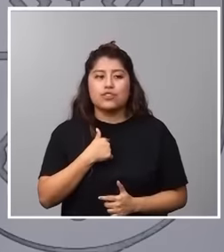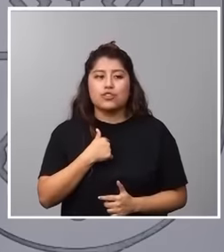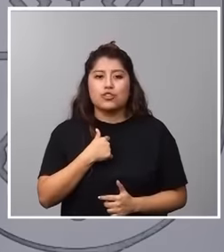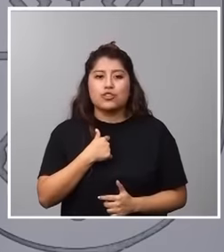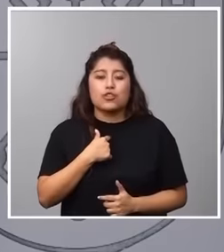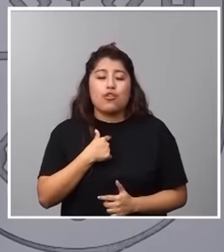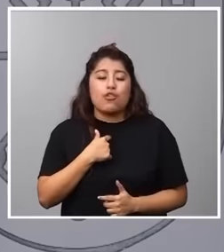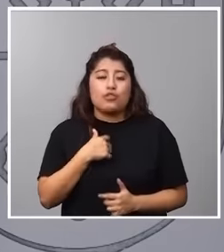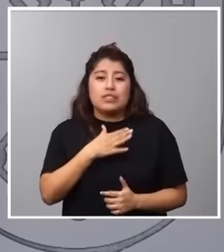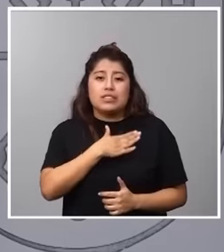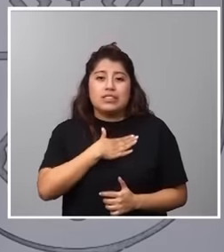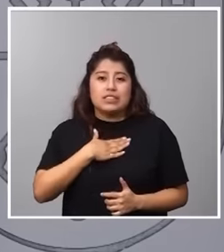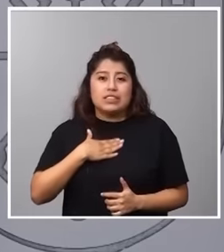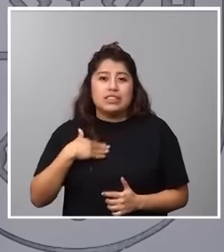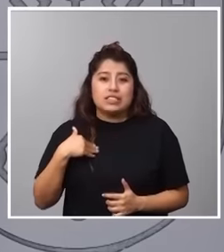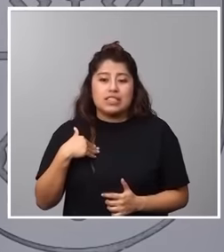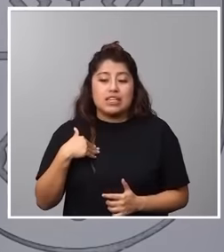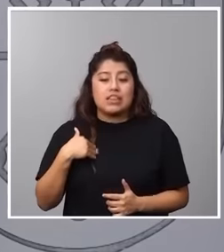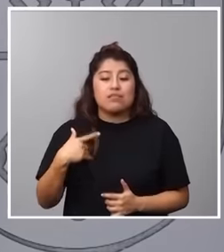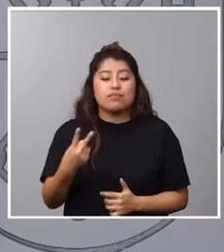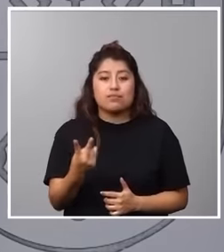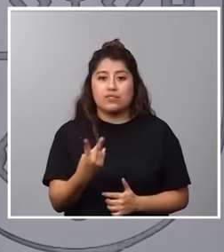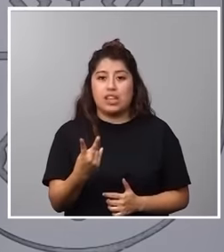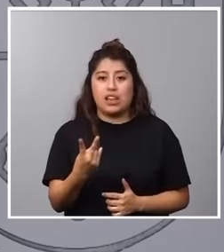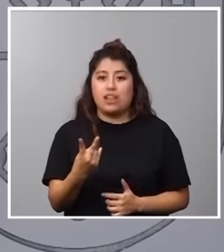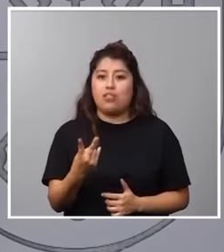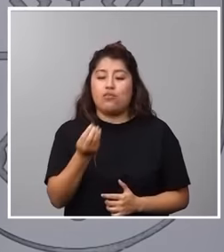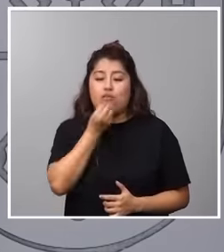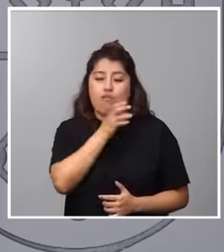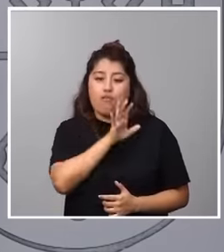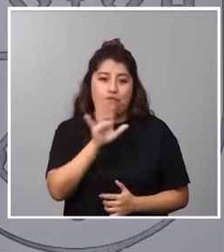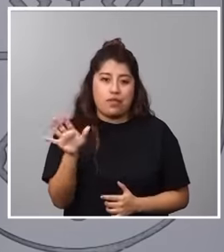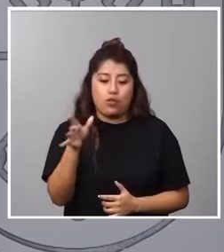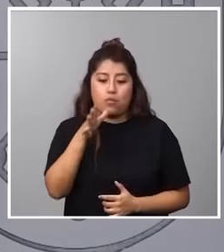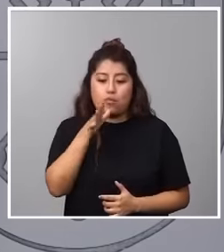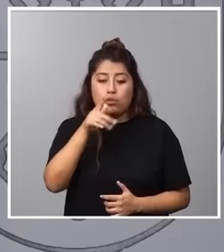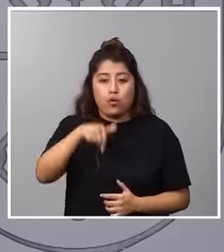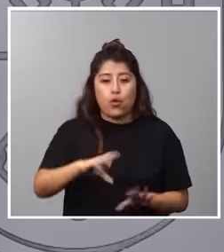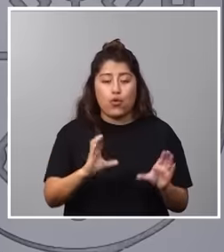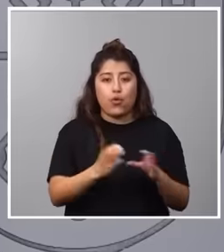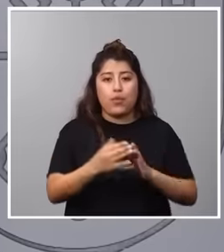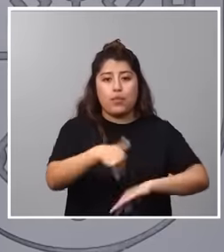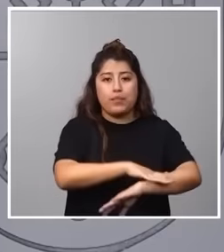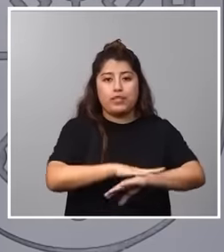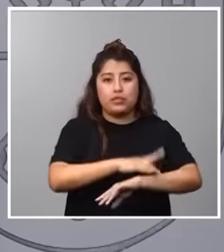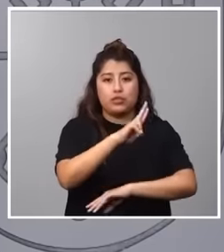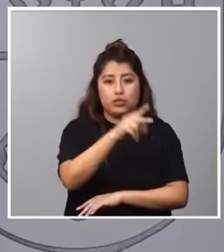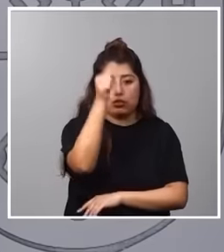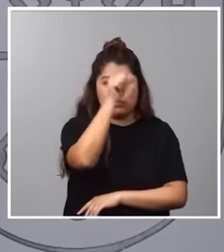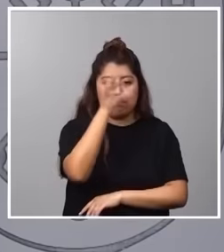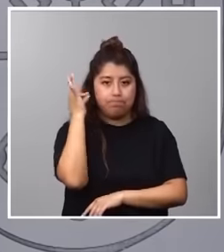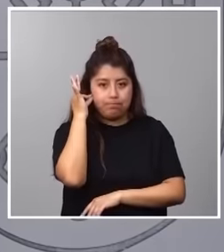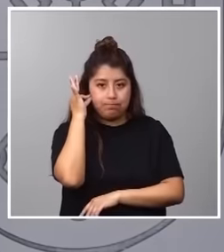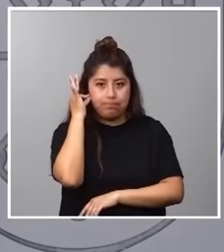países más vulnerables ante la crisis de deuda. En paralelo, dos de las más importantes agencias de calificación del mundo han advertido sobre la